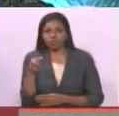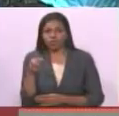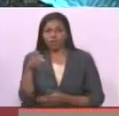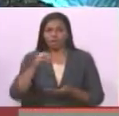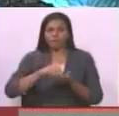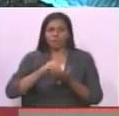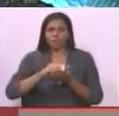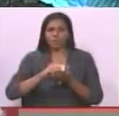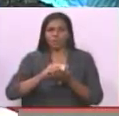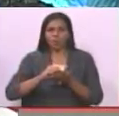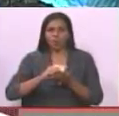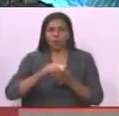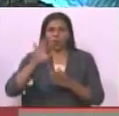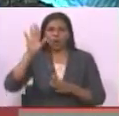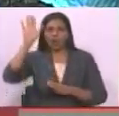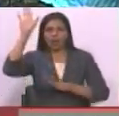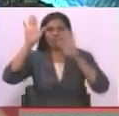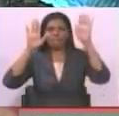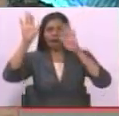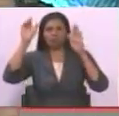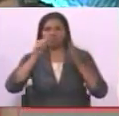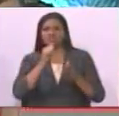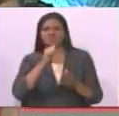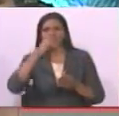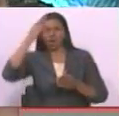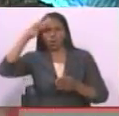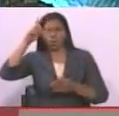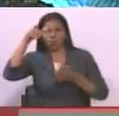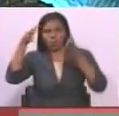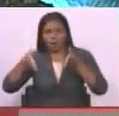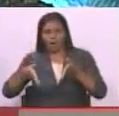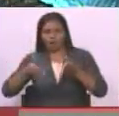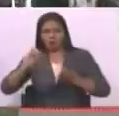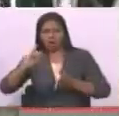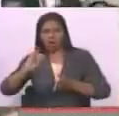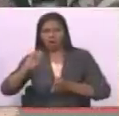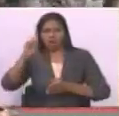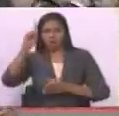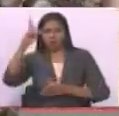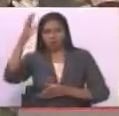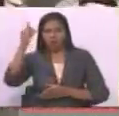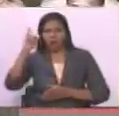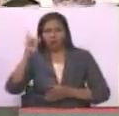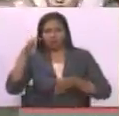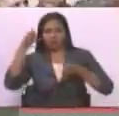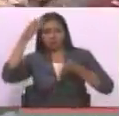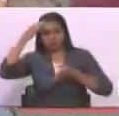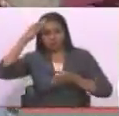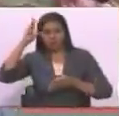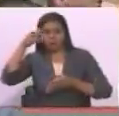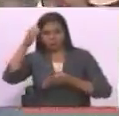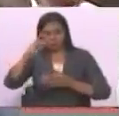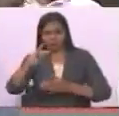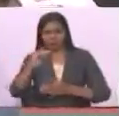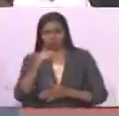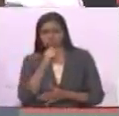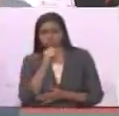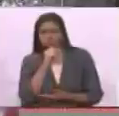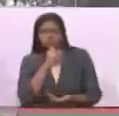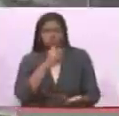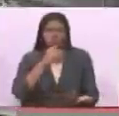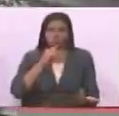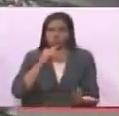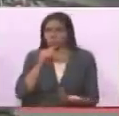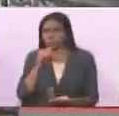aquí, levante la mano los cubanos que están aquí. Cubanos, uno allá, cubano. No, cubano, cubano,